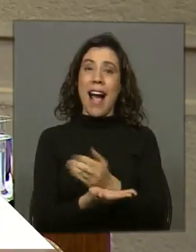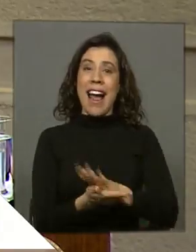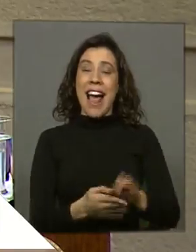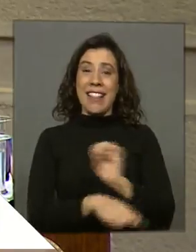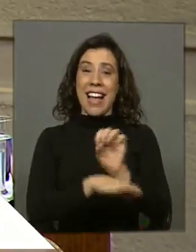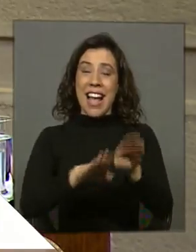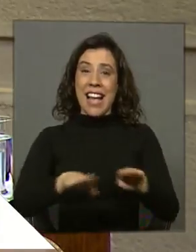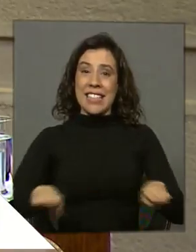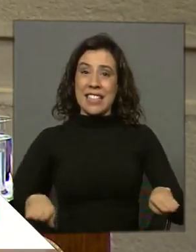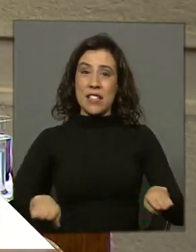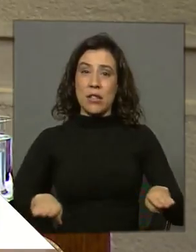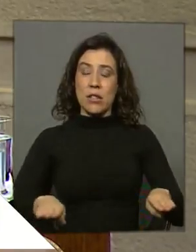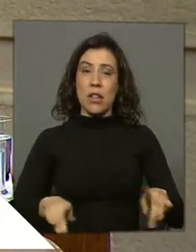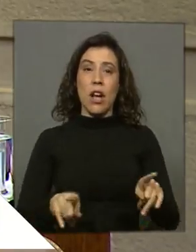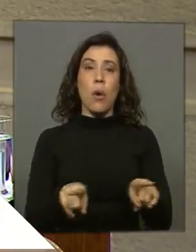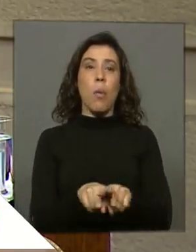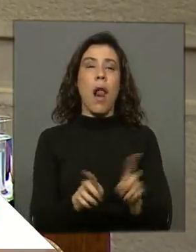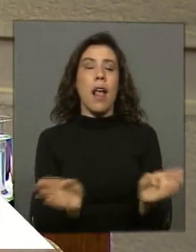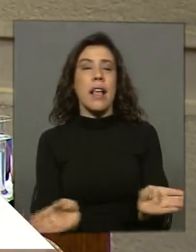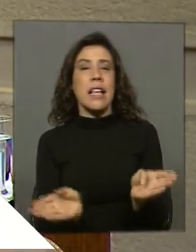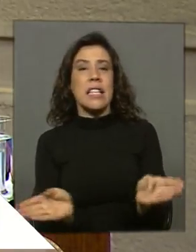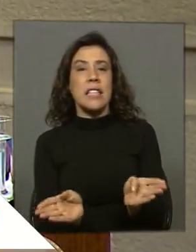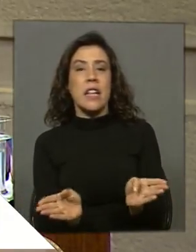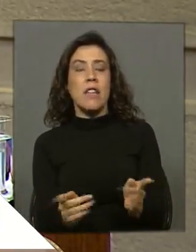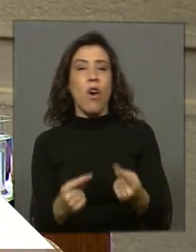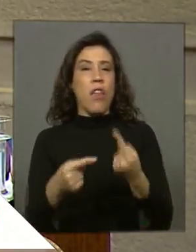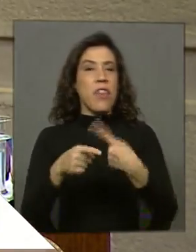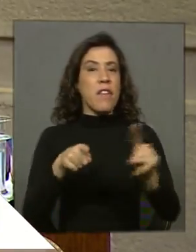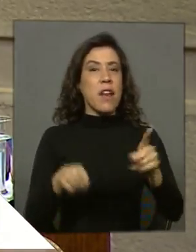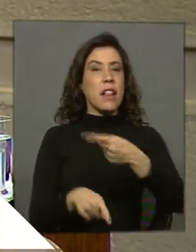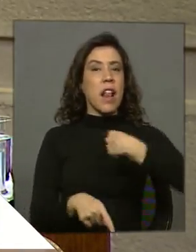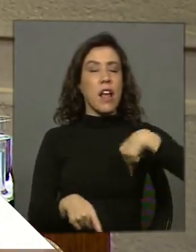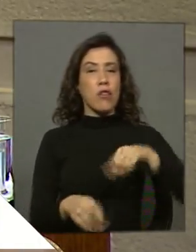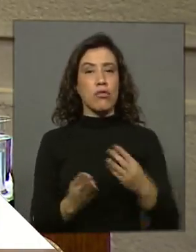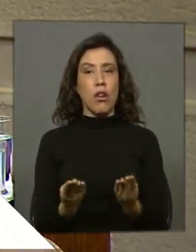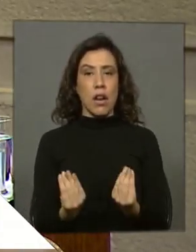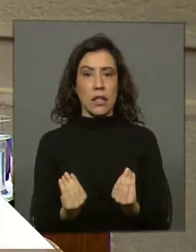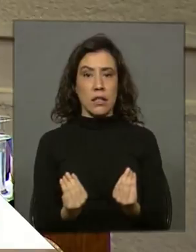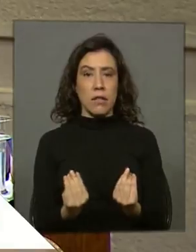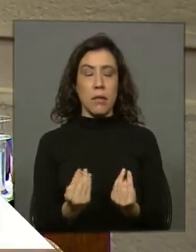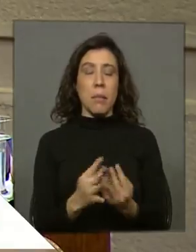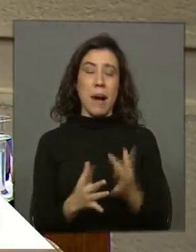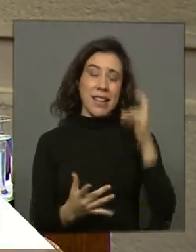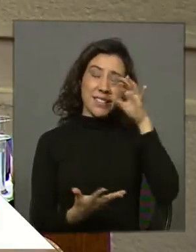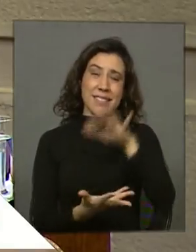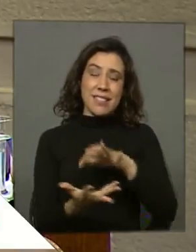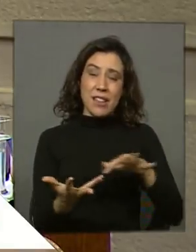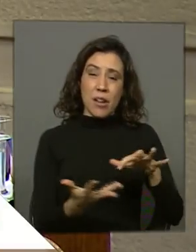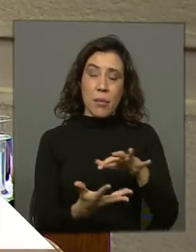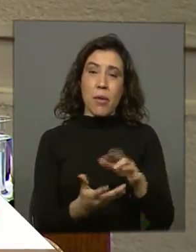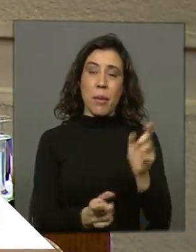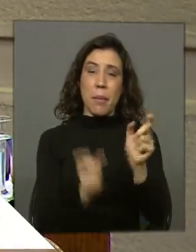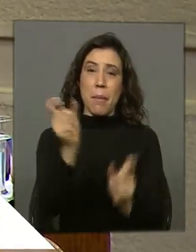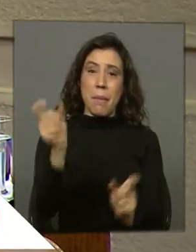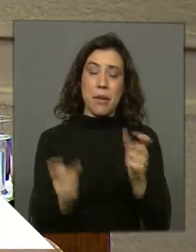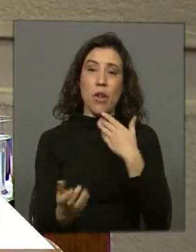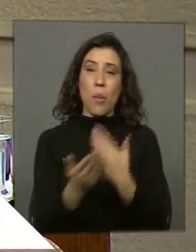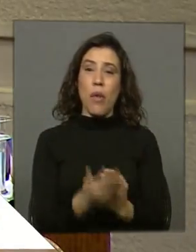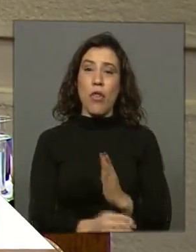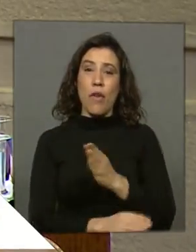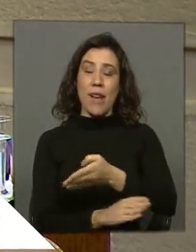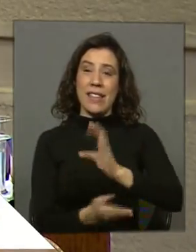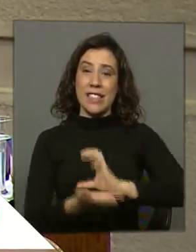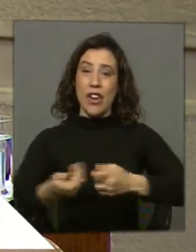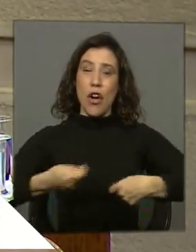estacionamiento es un incentivo contrario al que necesitamos pero lo más complicado es que las personas que llegan a los centros